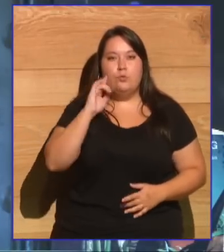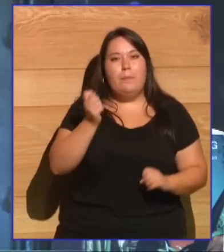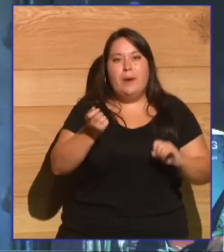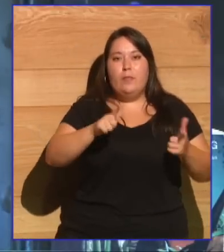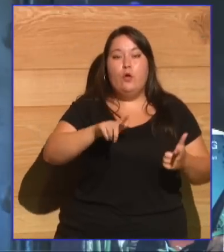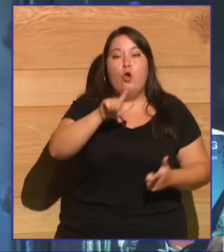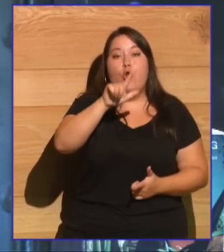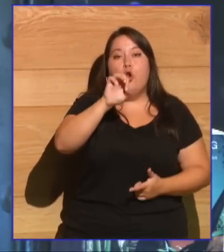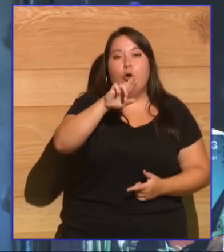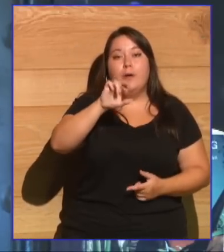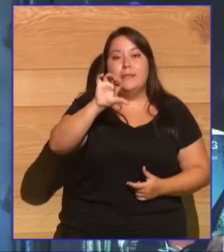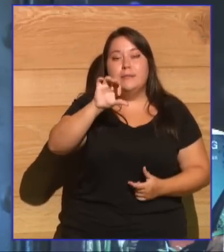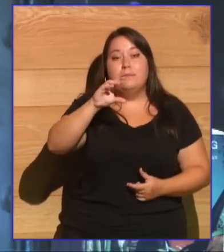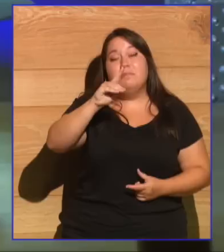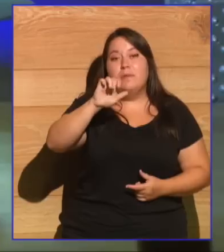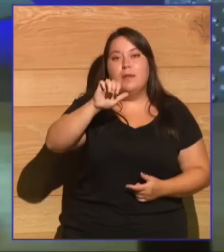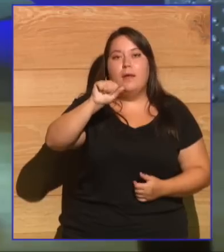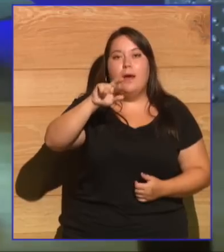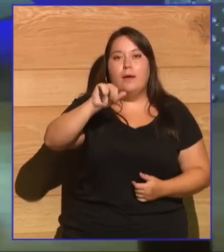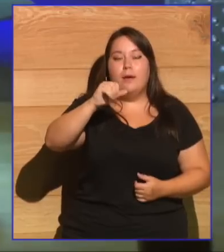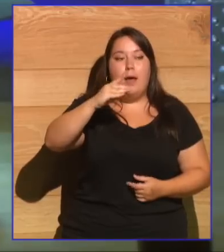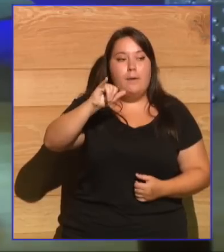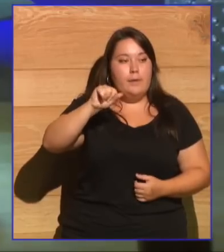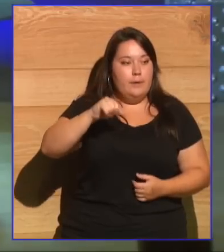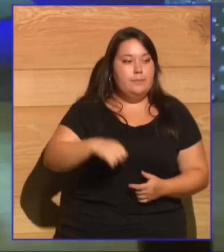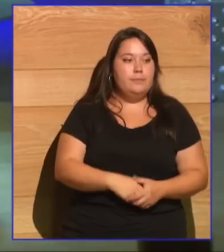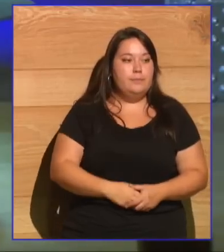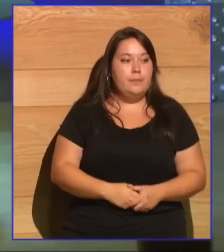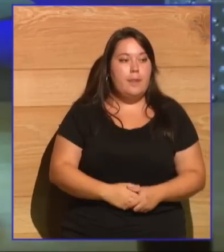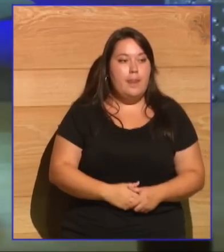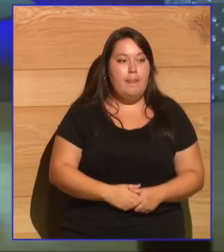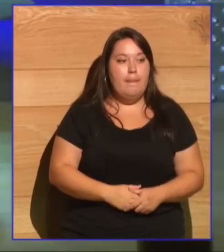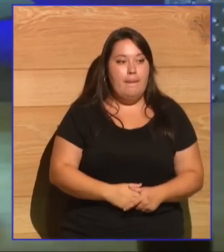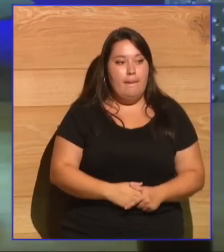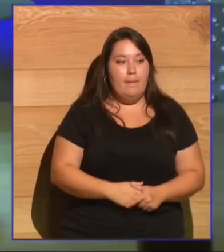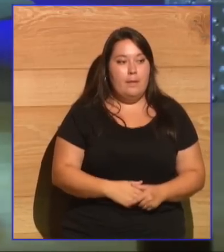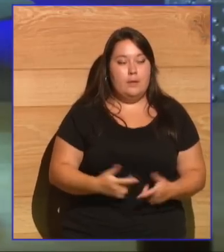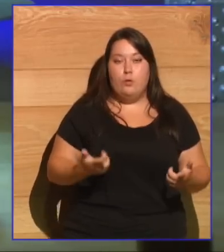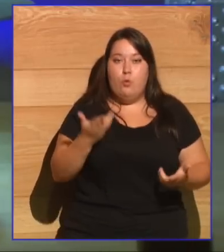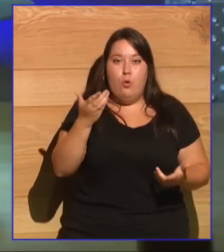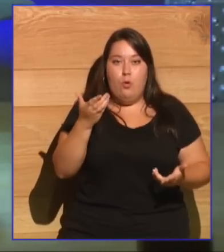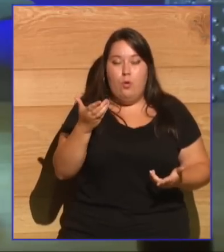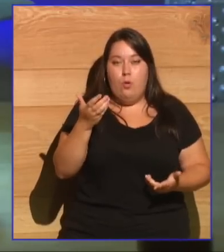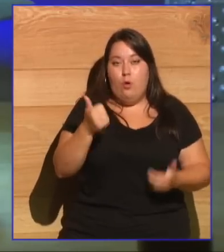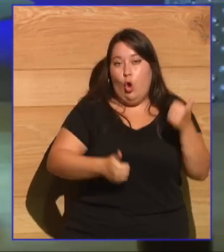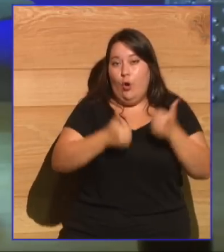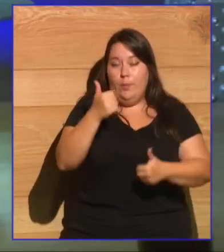esta concesión no es una locura yo no claro esto a ponerse a poner a competir a jong-il ya contra jhon william que ya puede ser